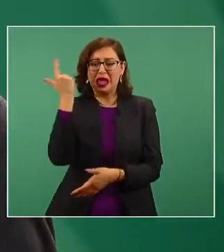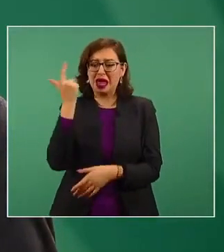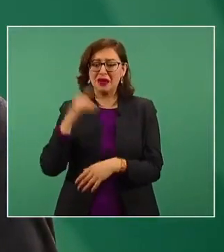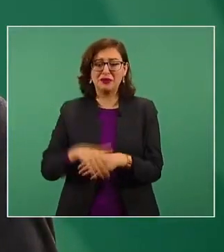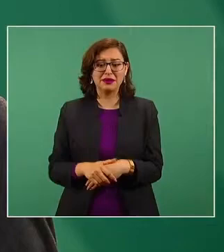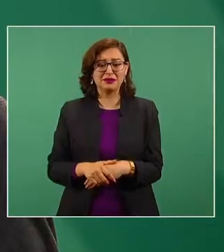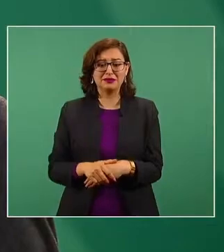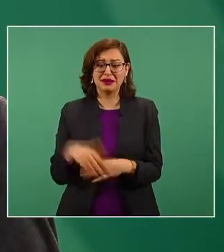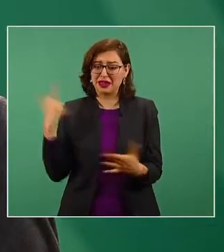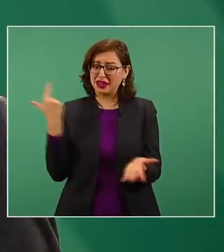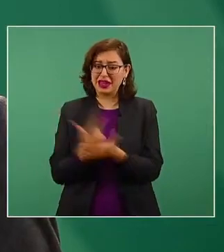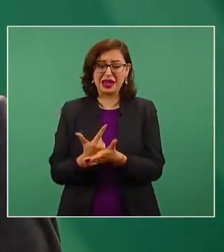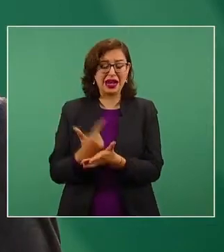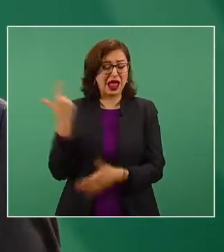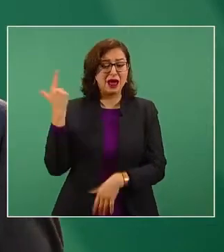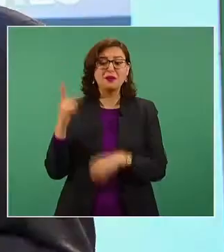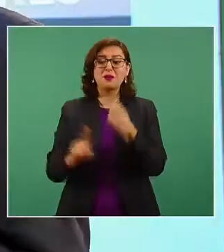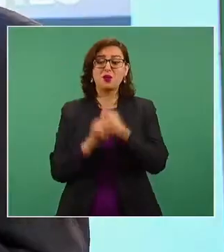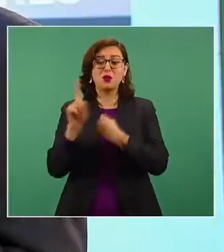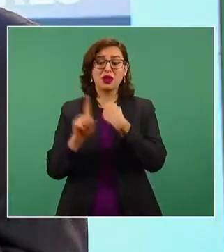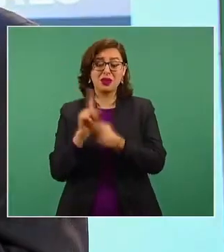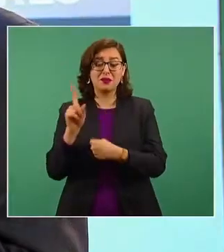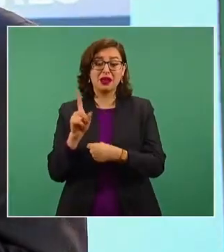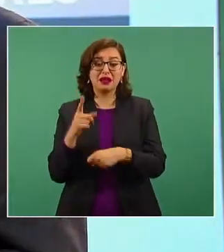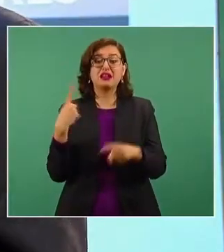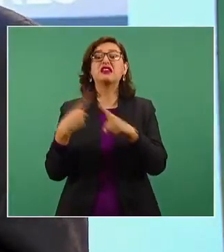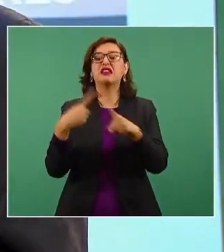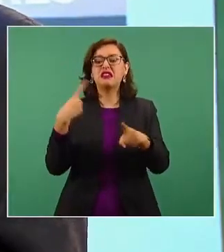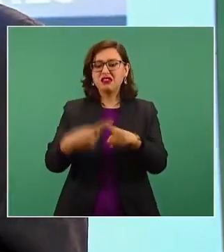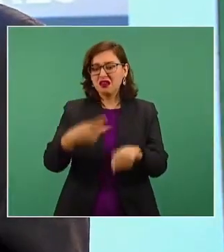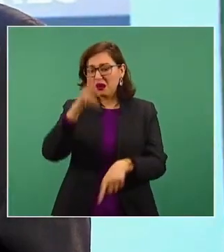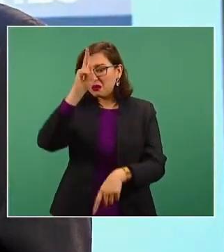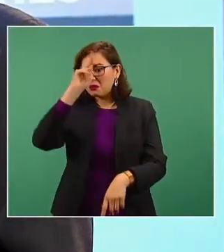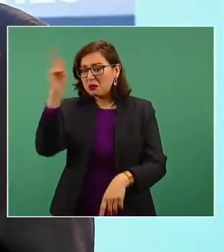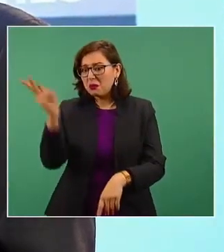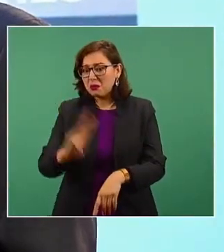desgraciadamente a quienes